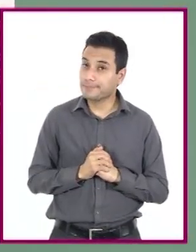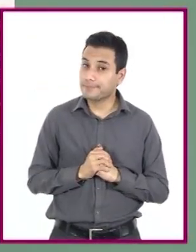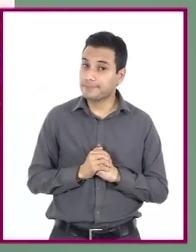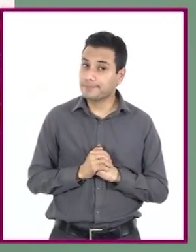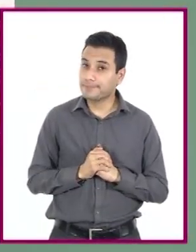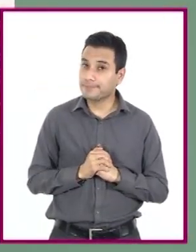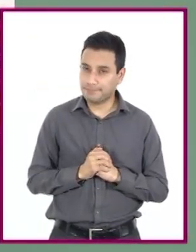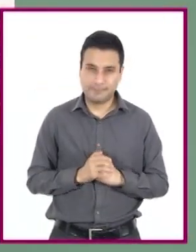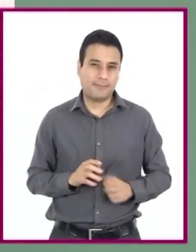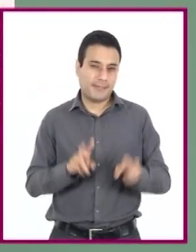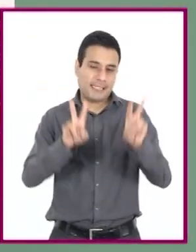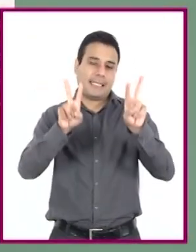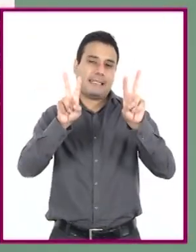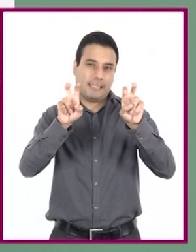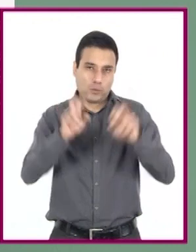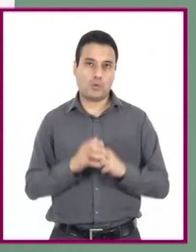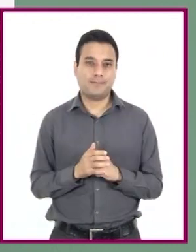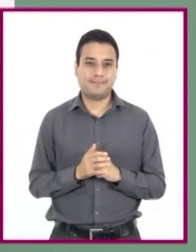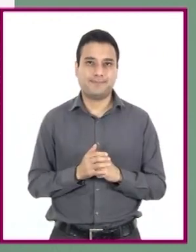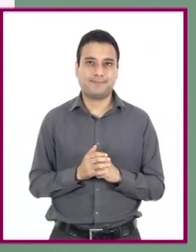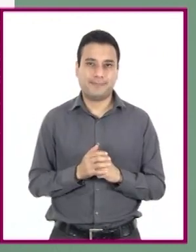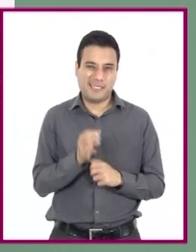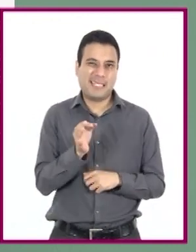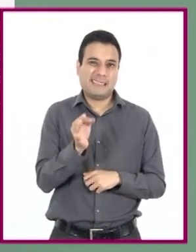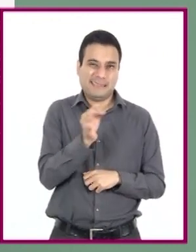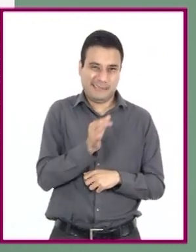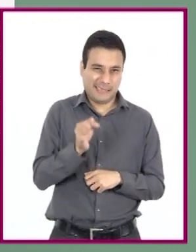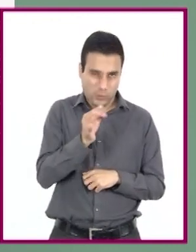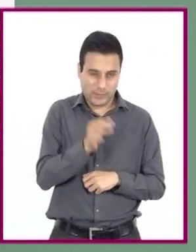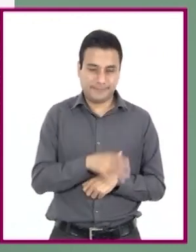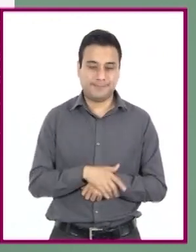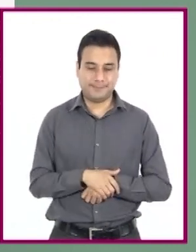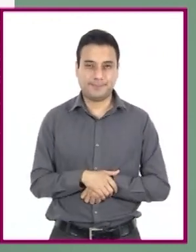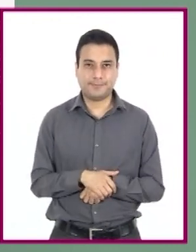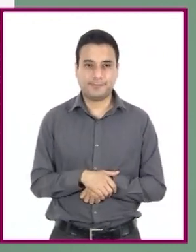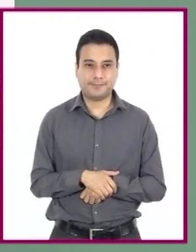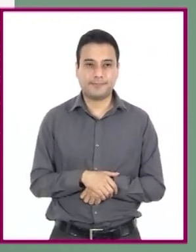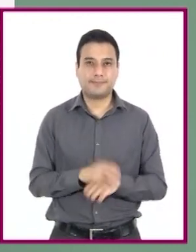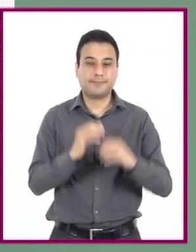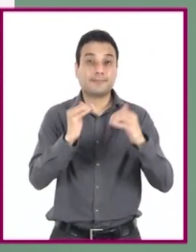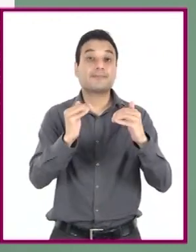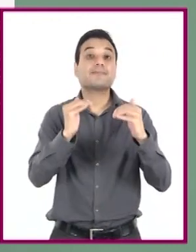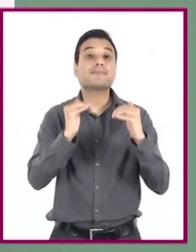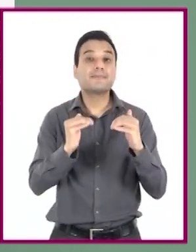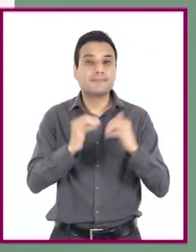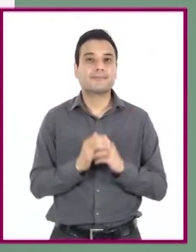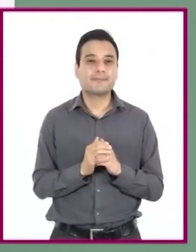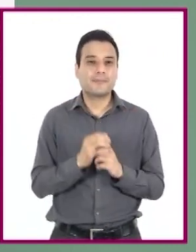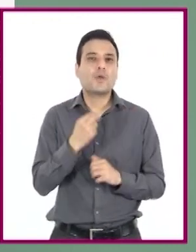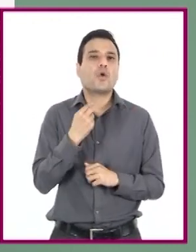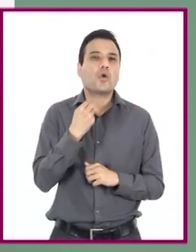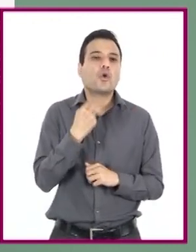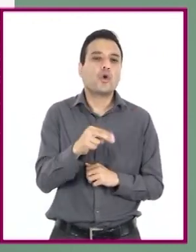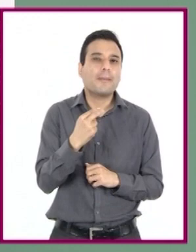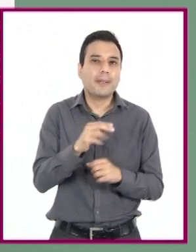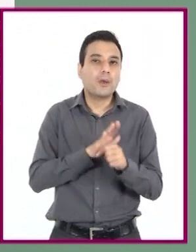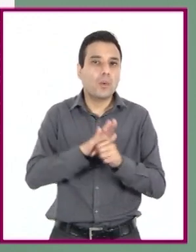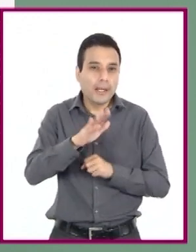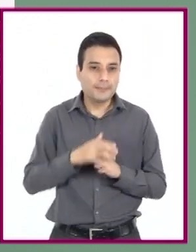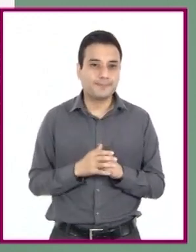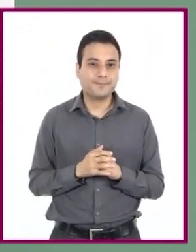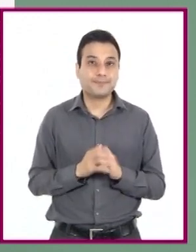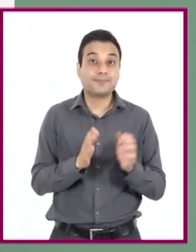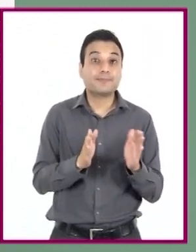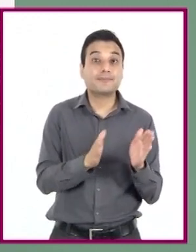Colocamos el título, la célula en la primera columna. Anotamos el nombre del organelo. En la siguiente